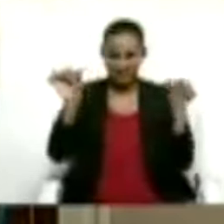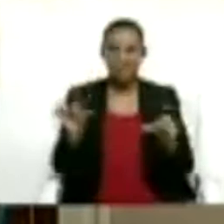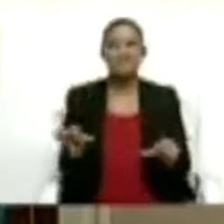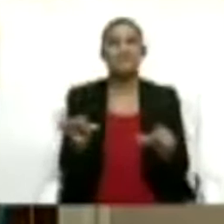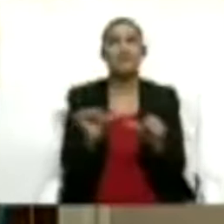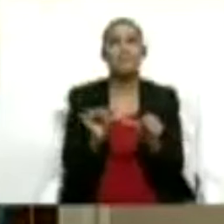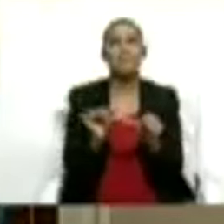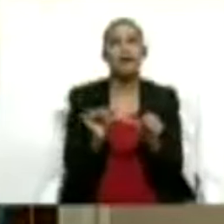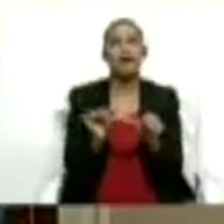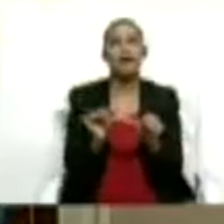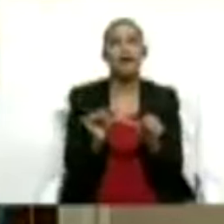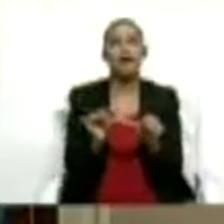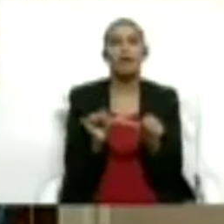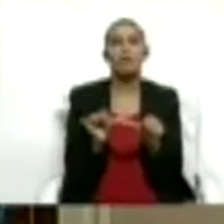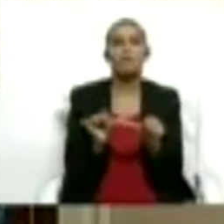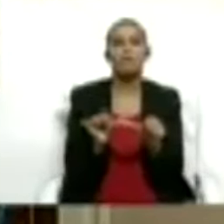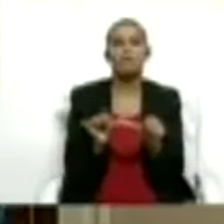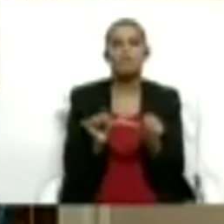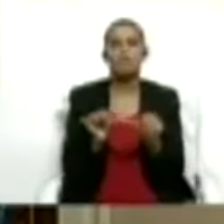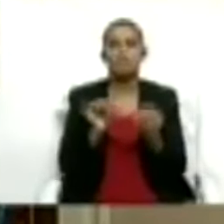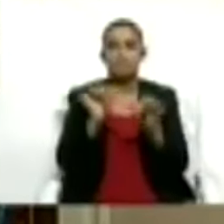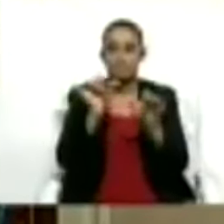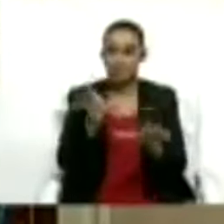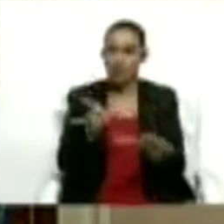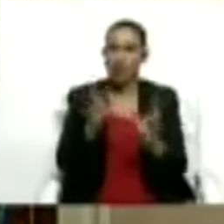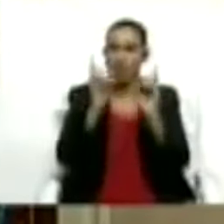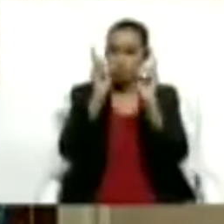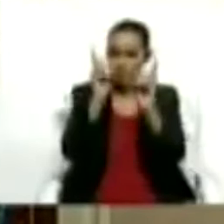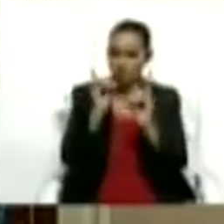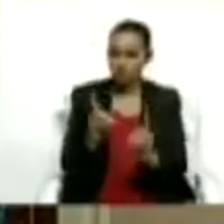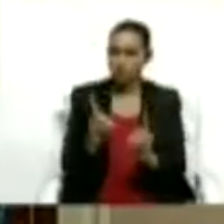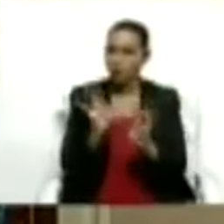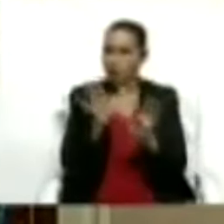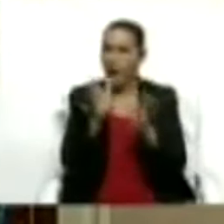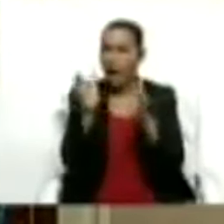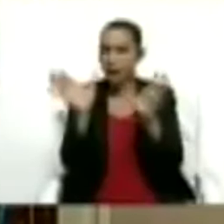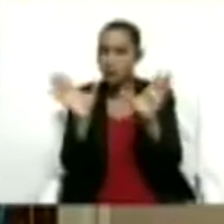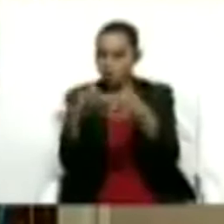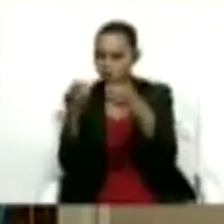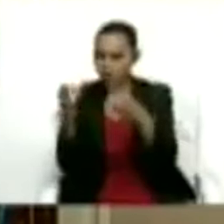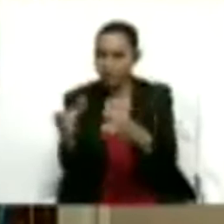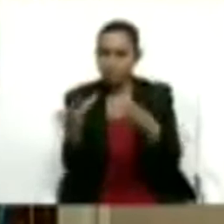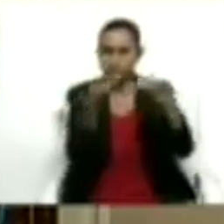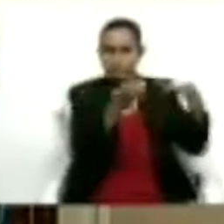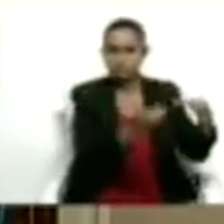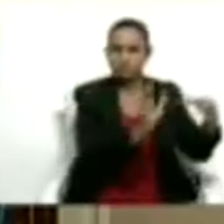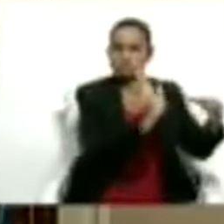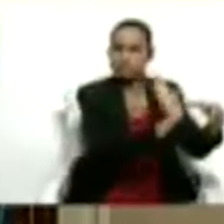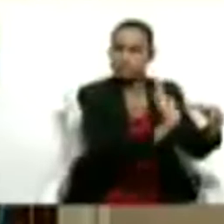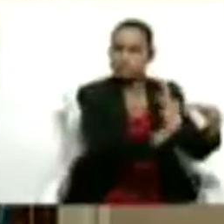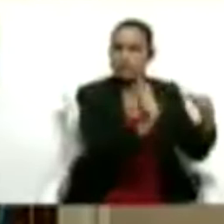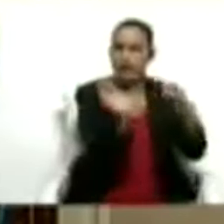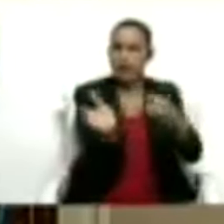de apartar de sus decisiones porque responden a decisiones que son instruidas desde